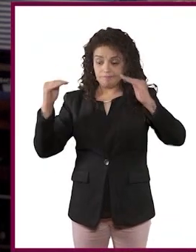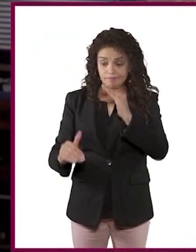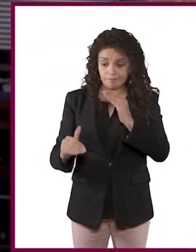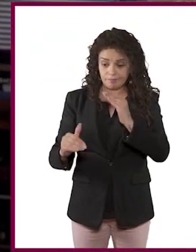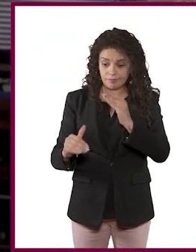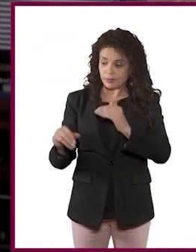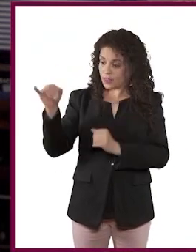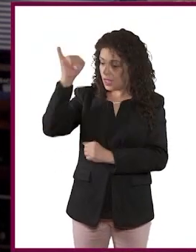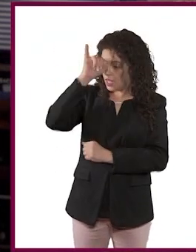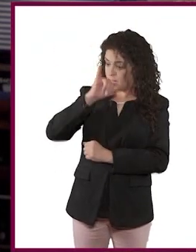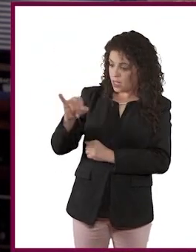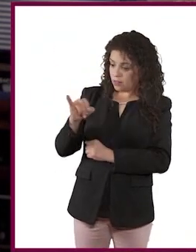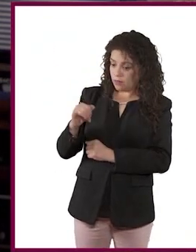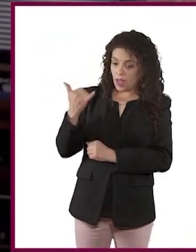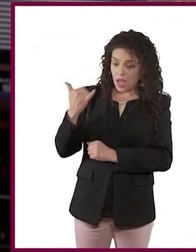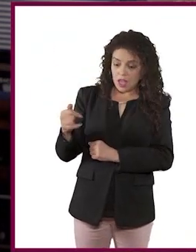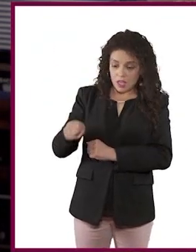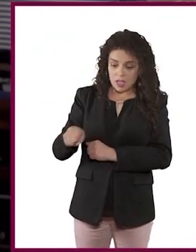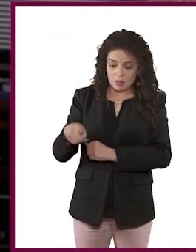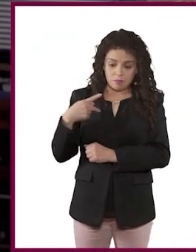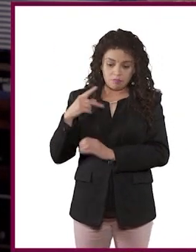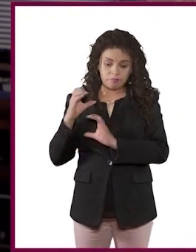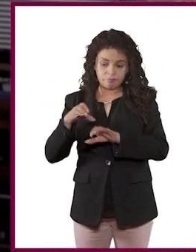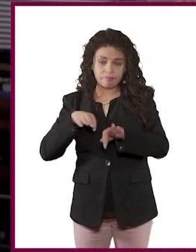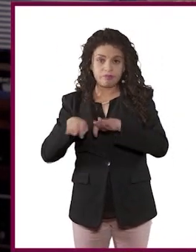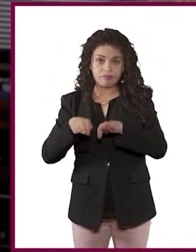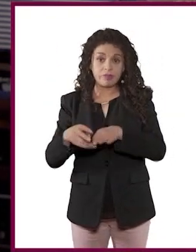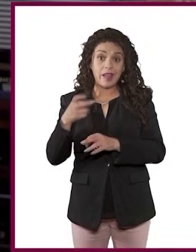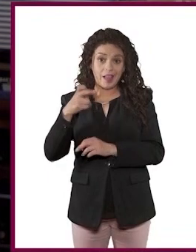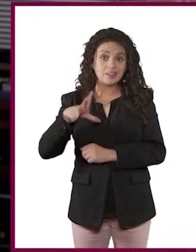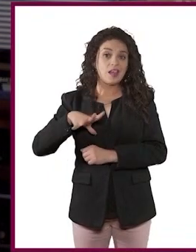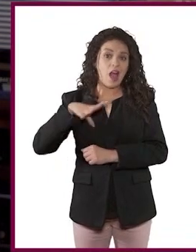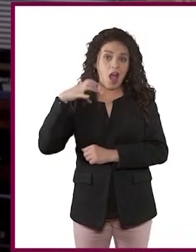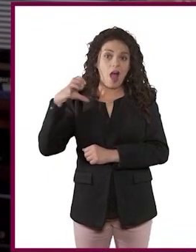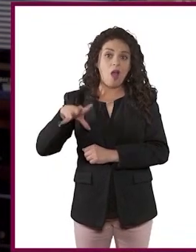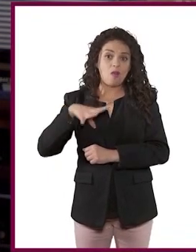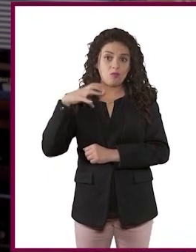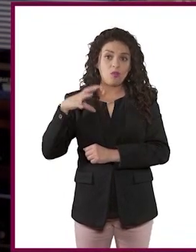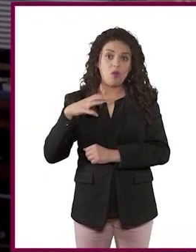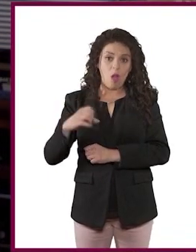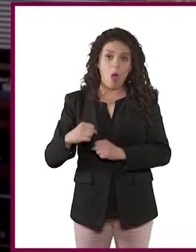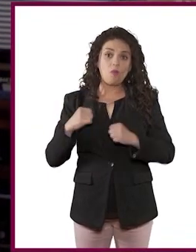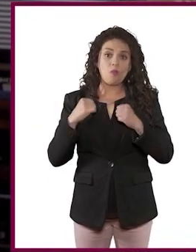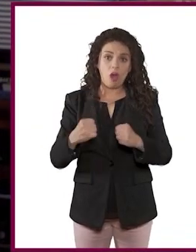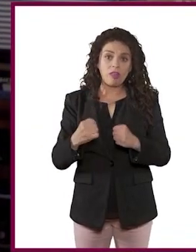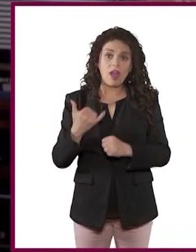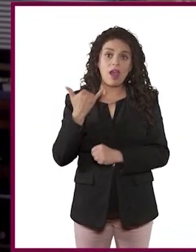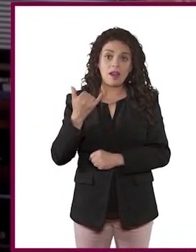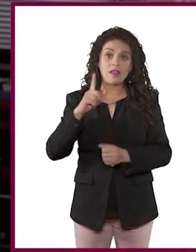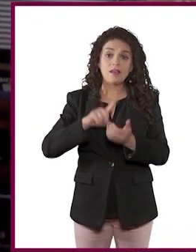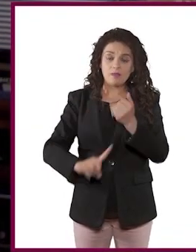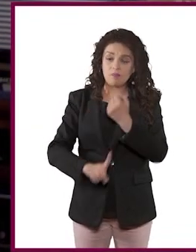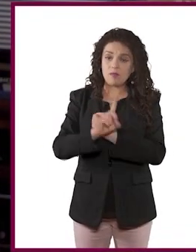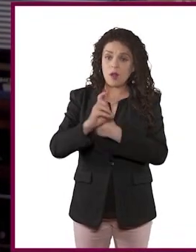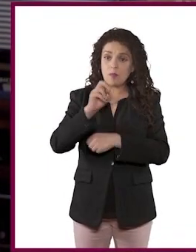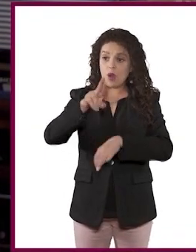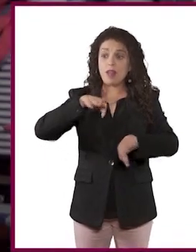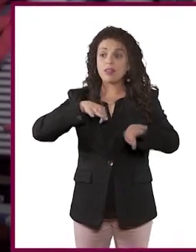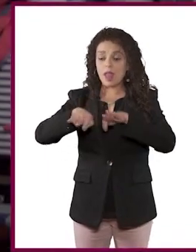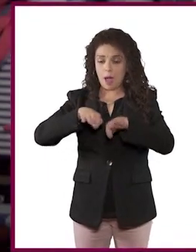económica entre patrones y empleados genera condiciones para el abuso de poder y la generación de conflictos